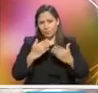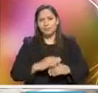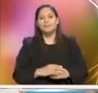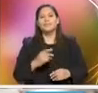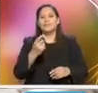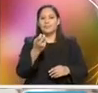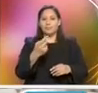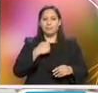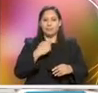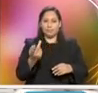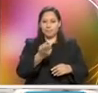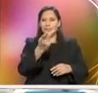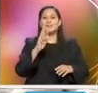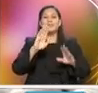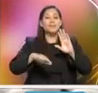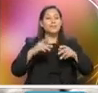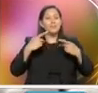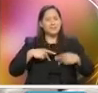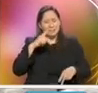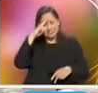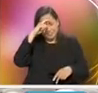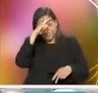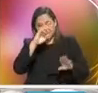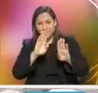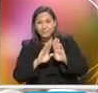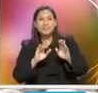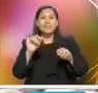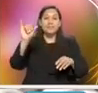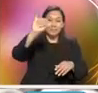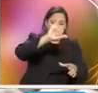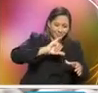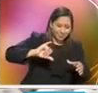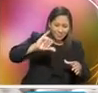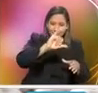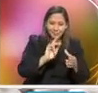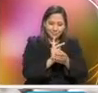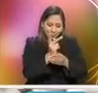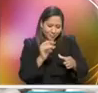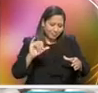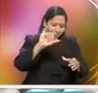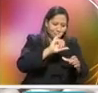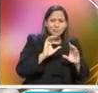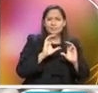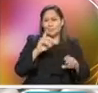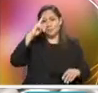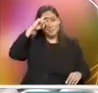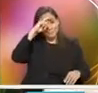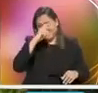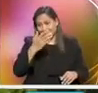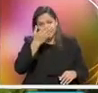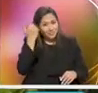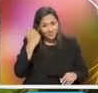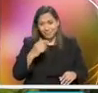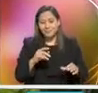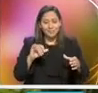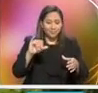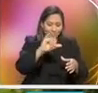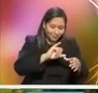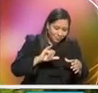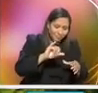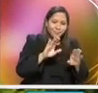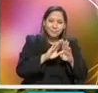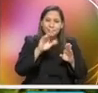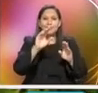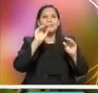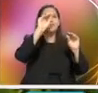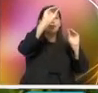porque a veces hay personas que se les complica esta parte del cuidado de las plantas o saber pues qué hacer, ¿no? Desde lo que